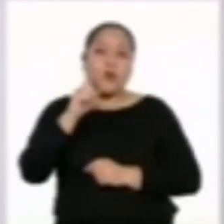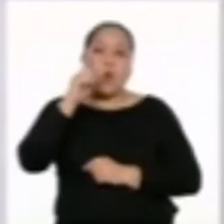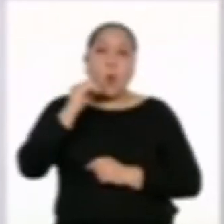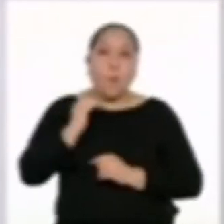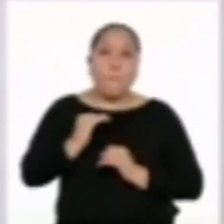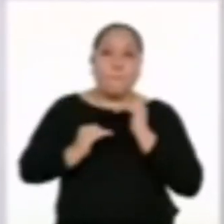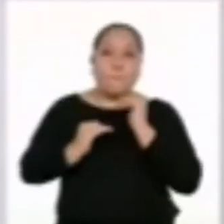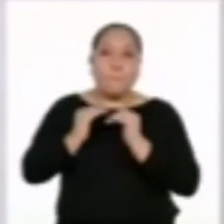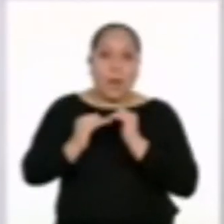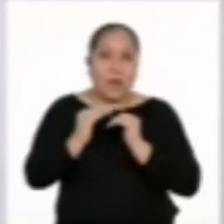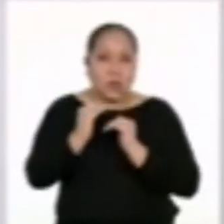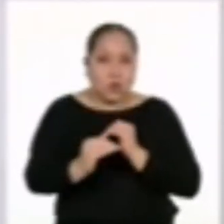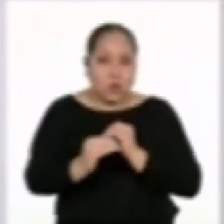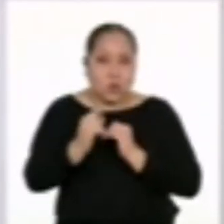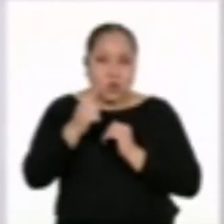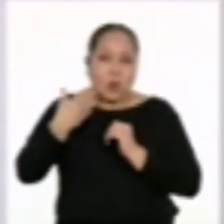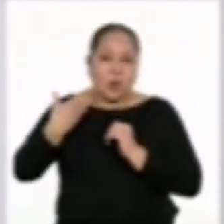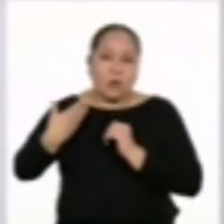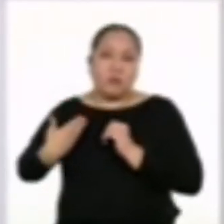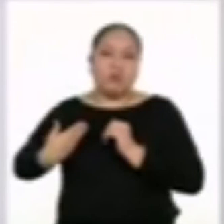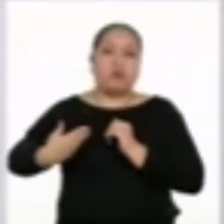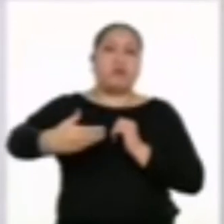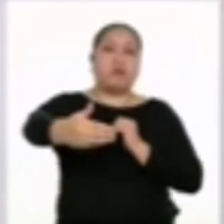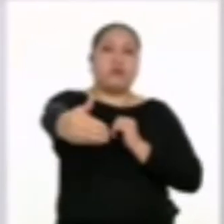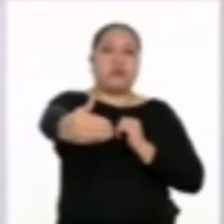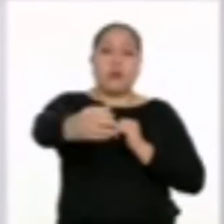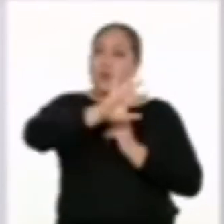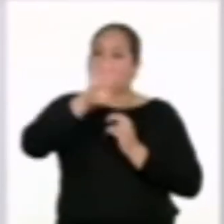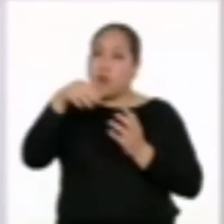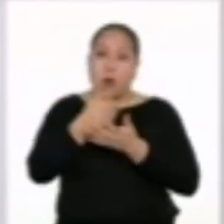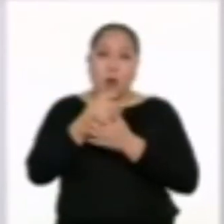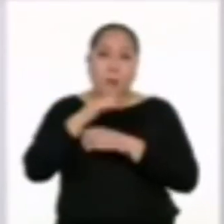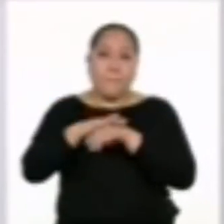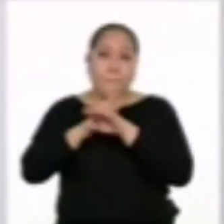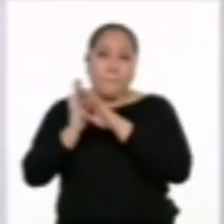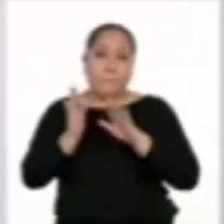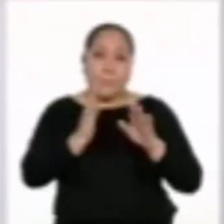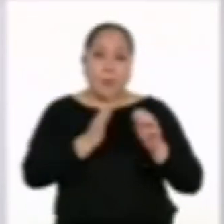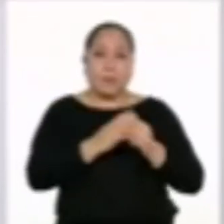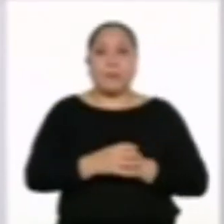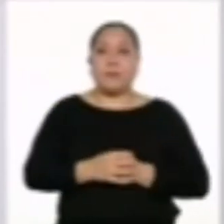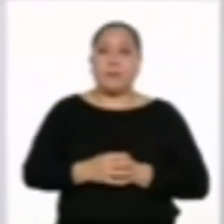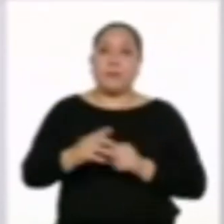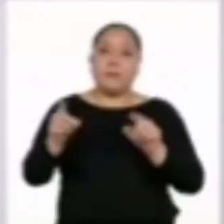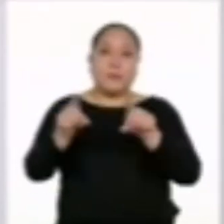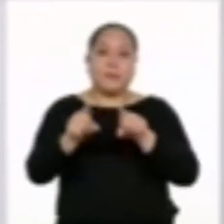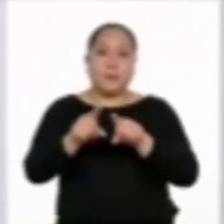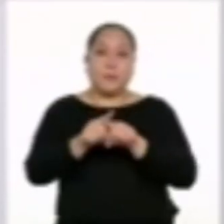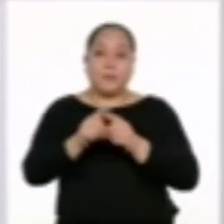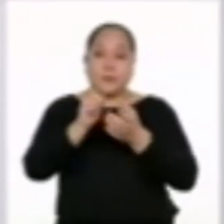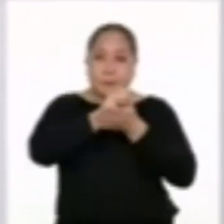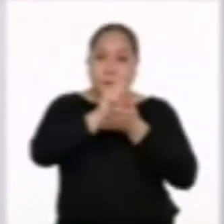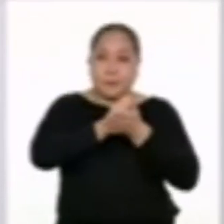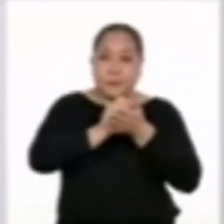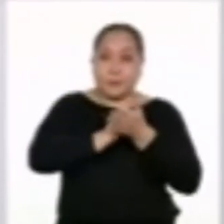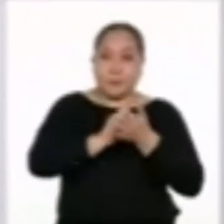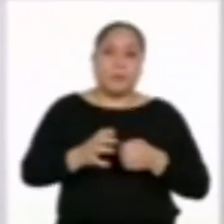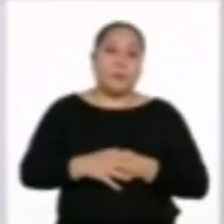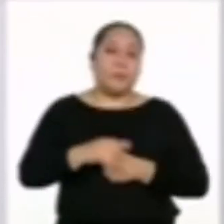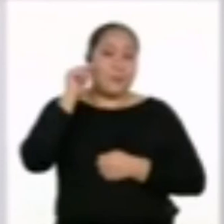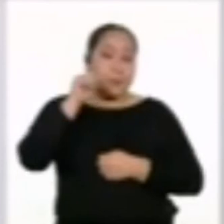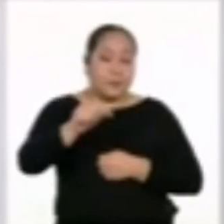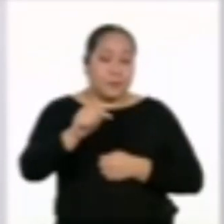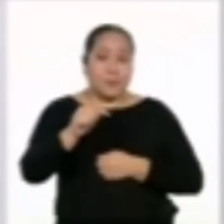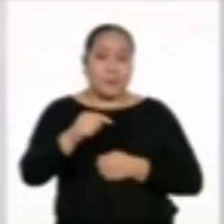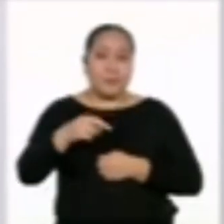un paso que lo iremos realizando a lo largo de todo el proceso de planificación e incluso de textualización.